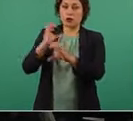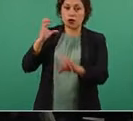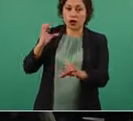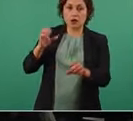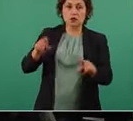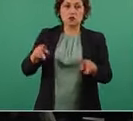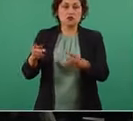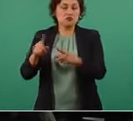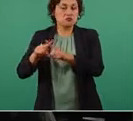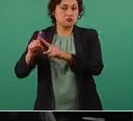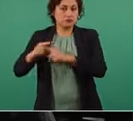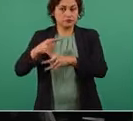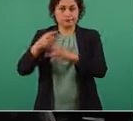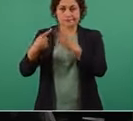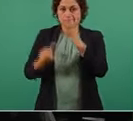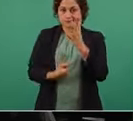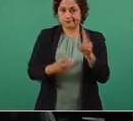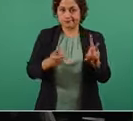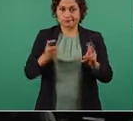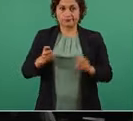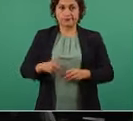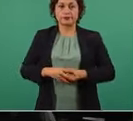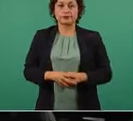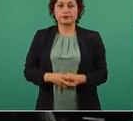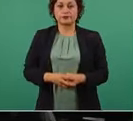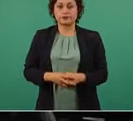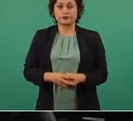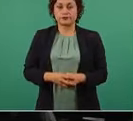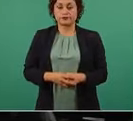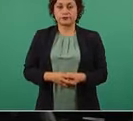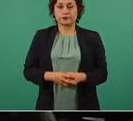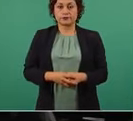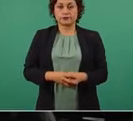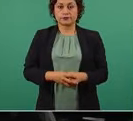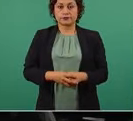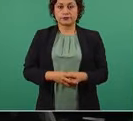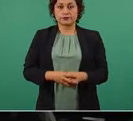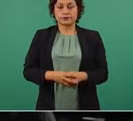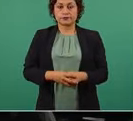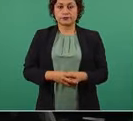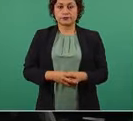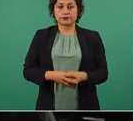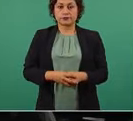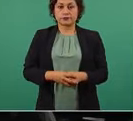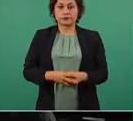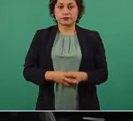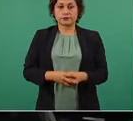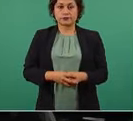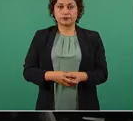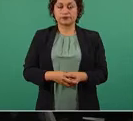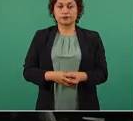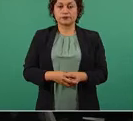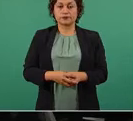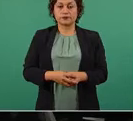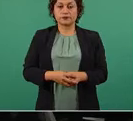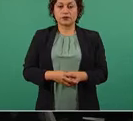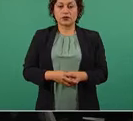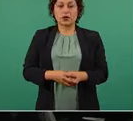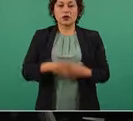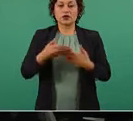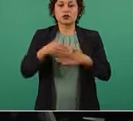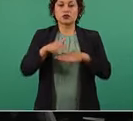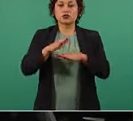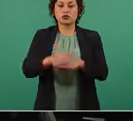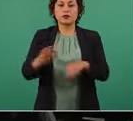los robos que se van a dar a continuación. Adelante. En el caso de robo de